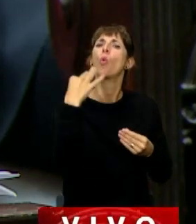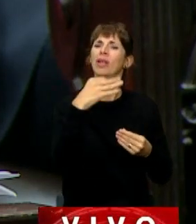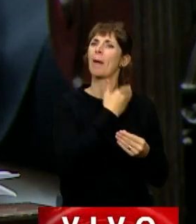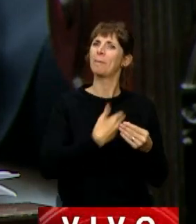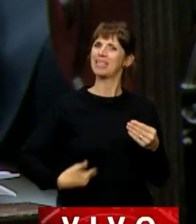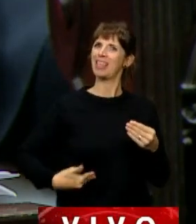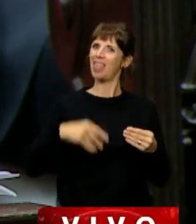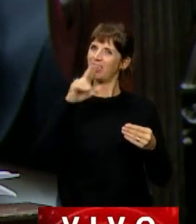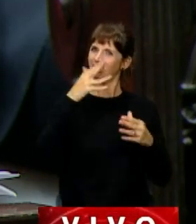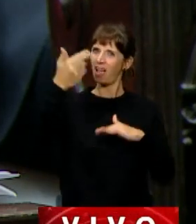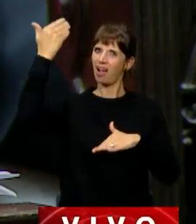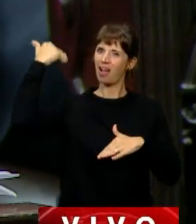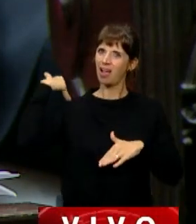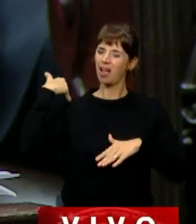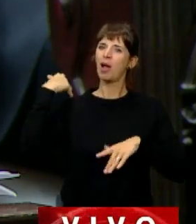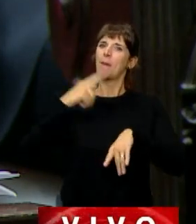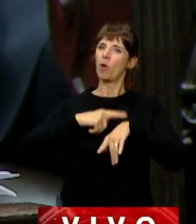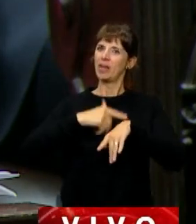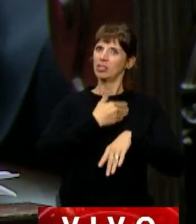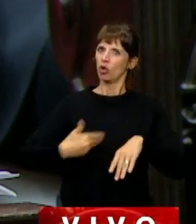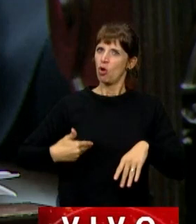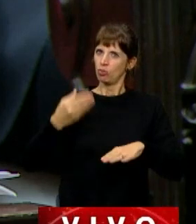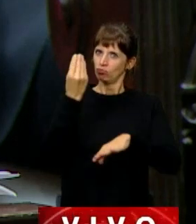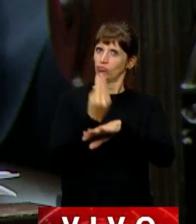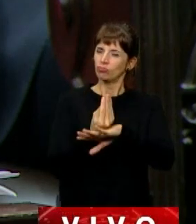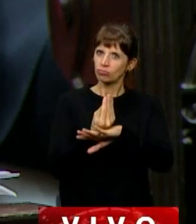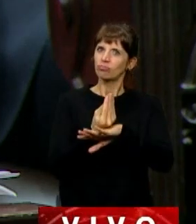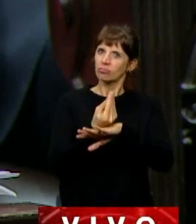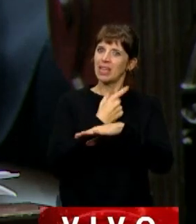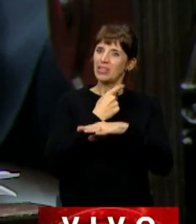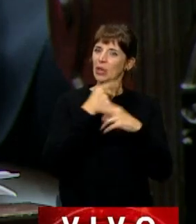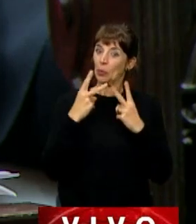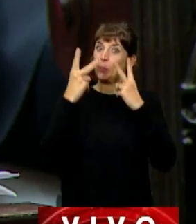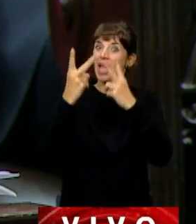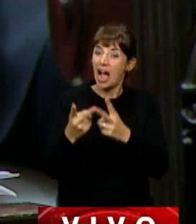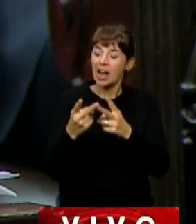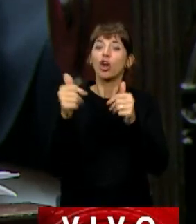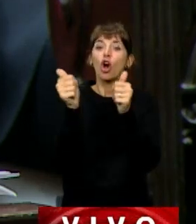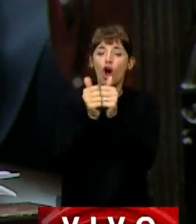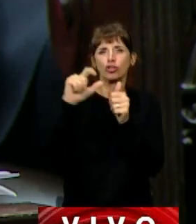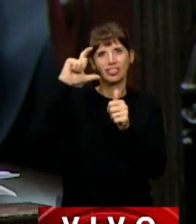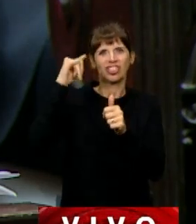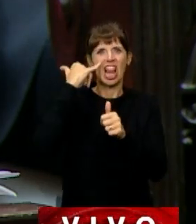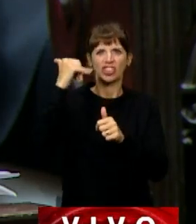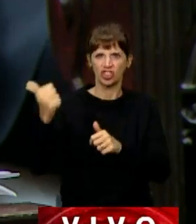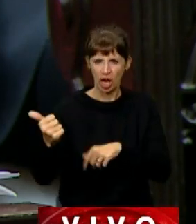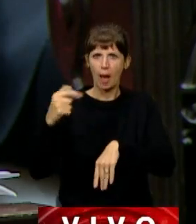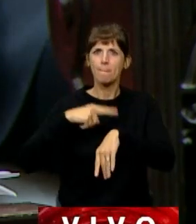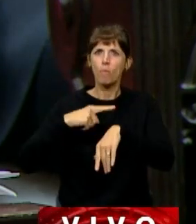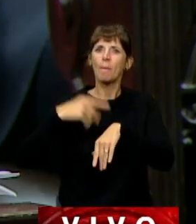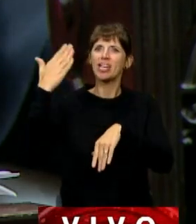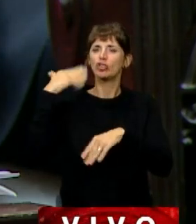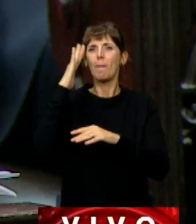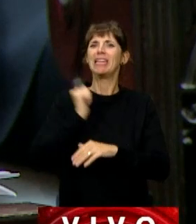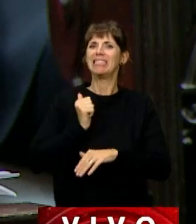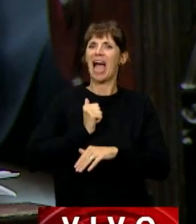ejercicio que hizo valer su voz y que quiso viajar a Honduras con Mel Zelaya cuando ocurrió el golpe de